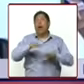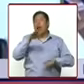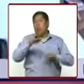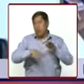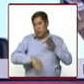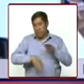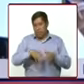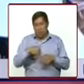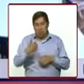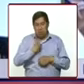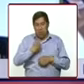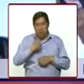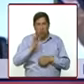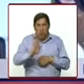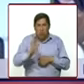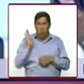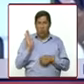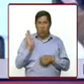y sus características,